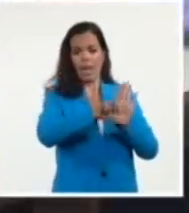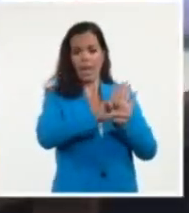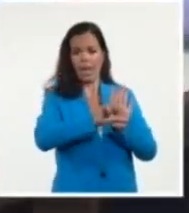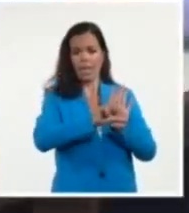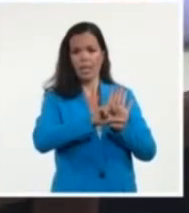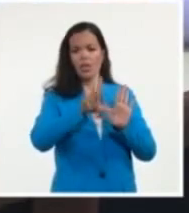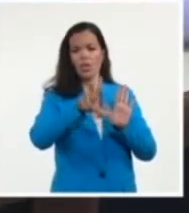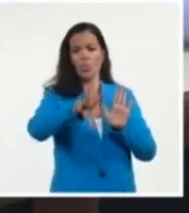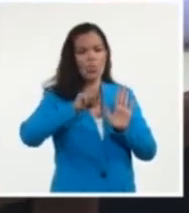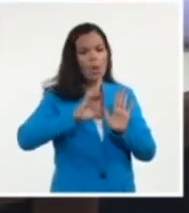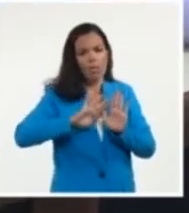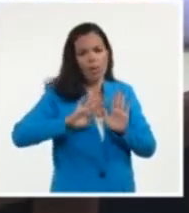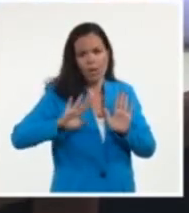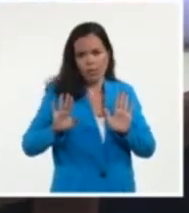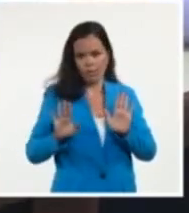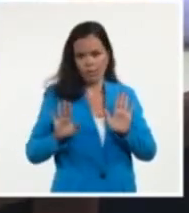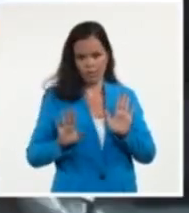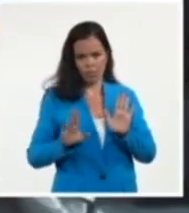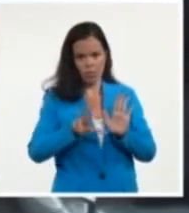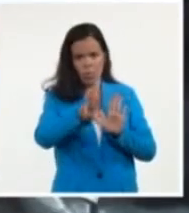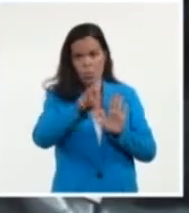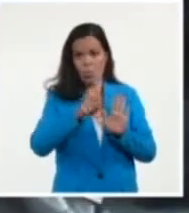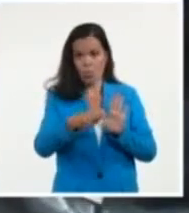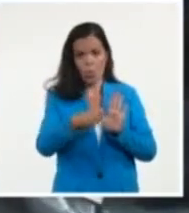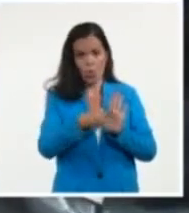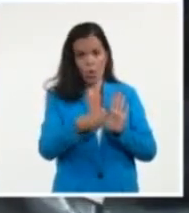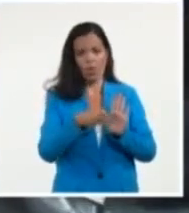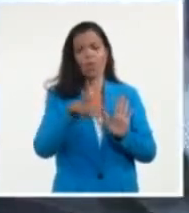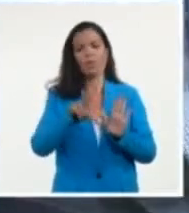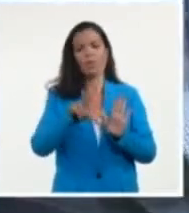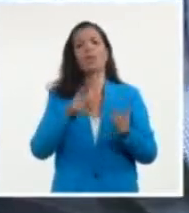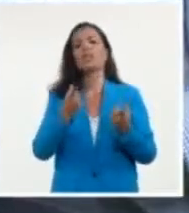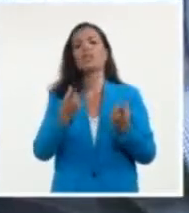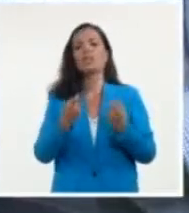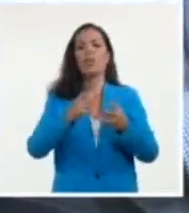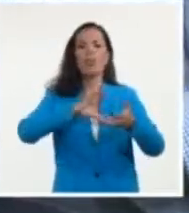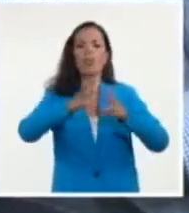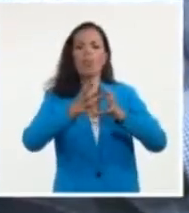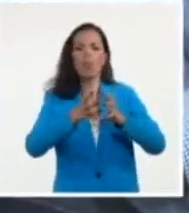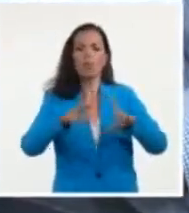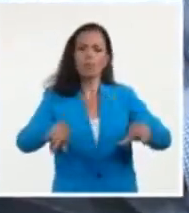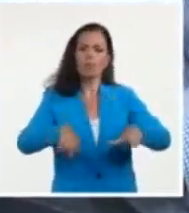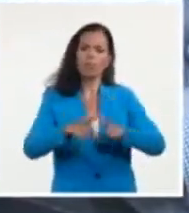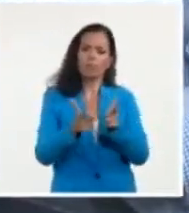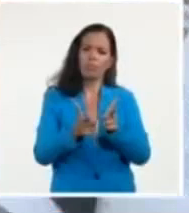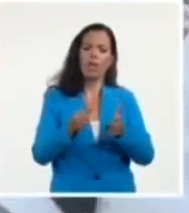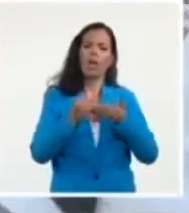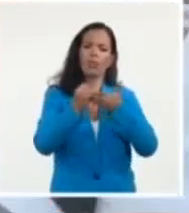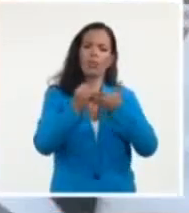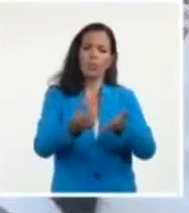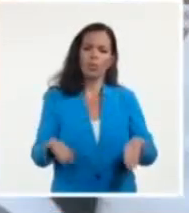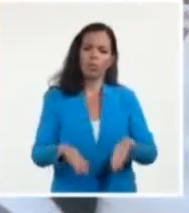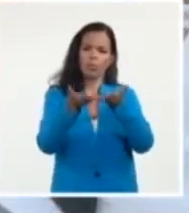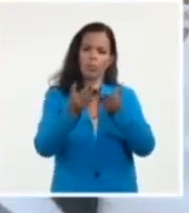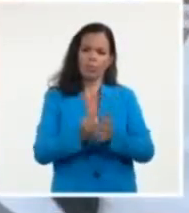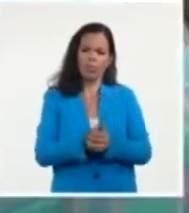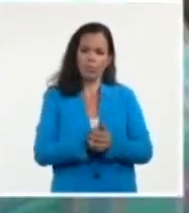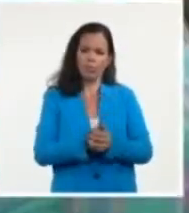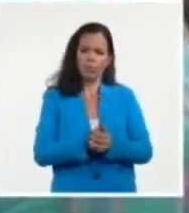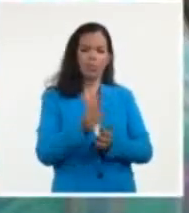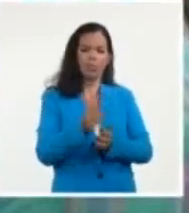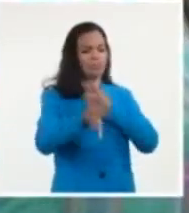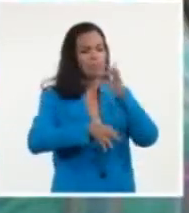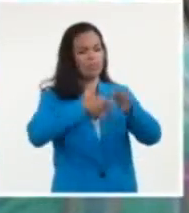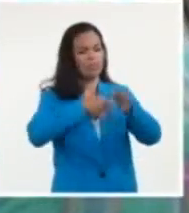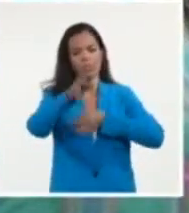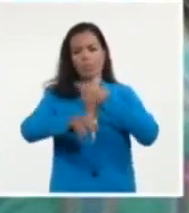es novedosa y constituye una necesidad estratégica para el desarrollo del país. Los parlamentarios abordaron puntos relacionados